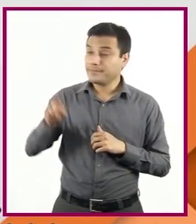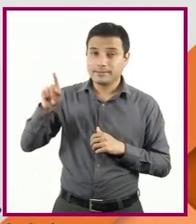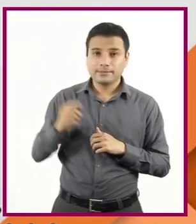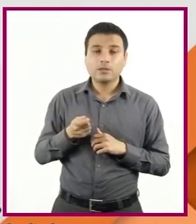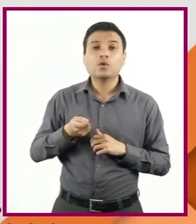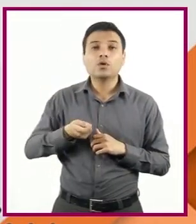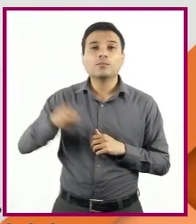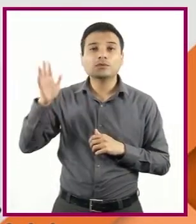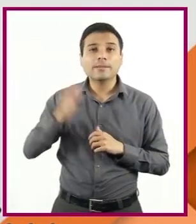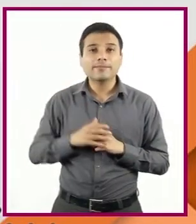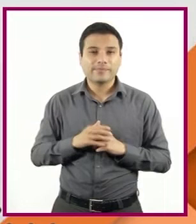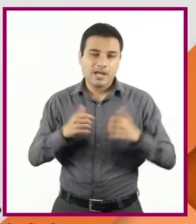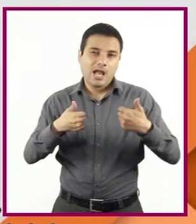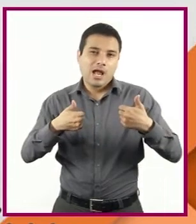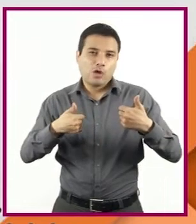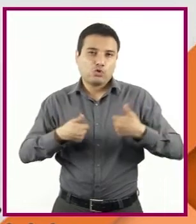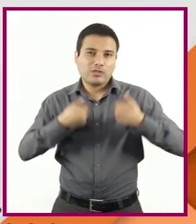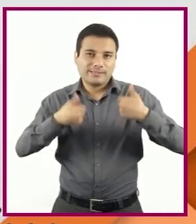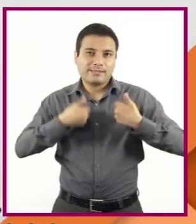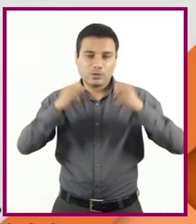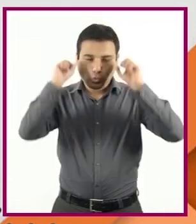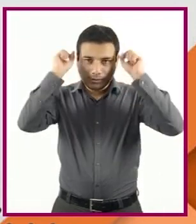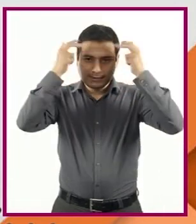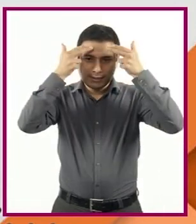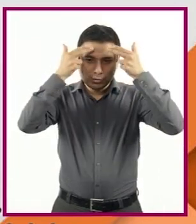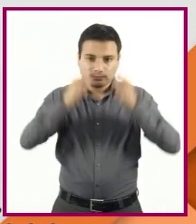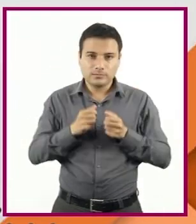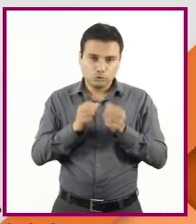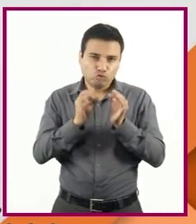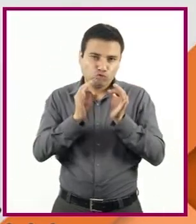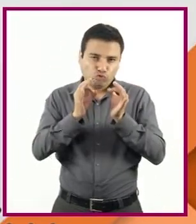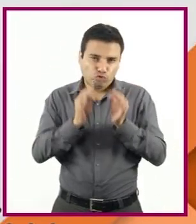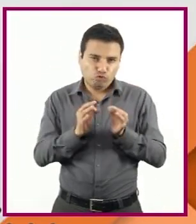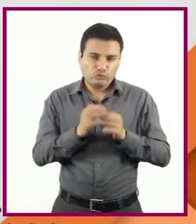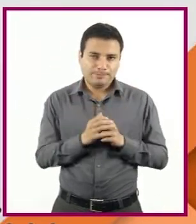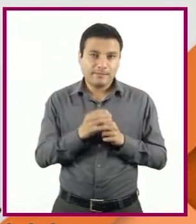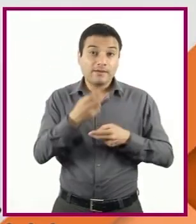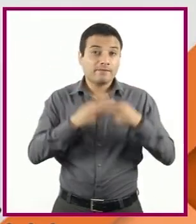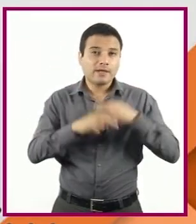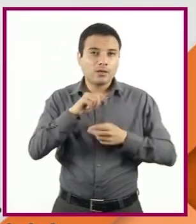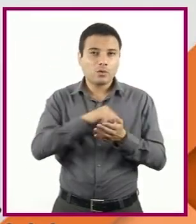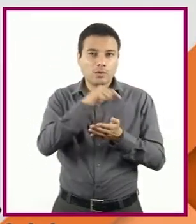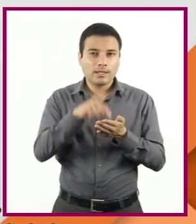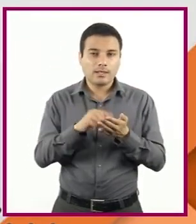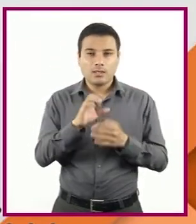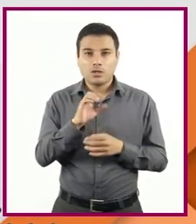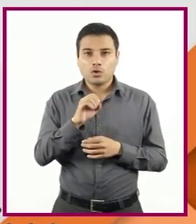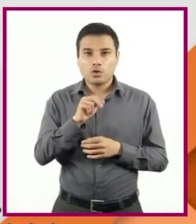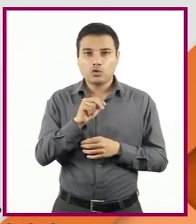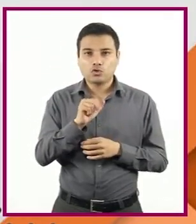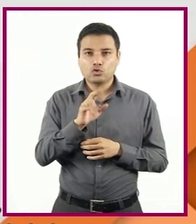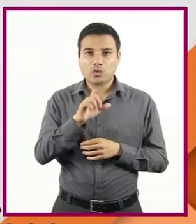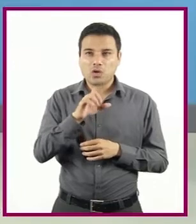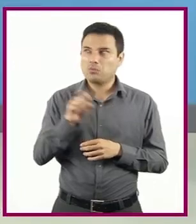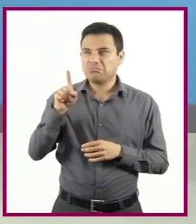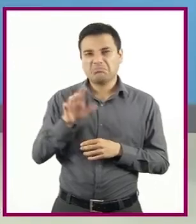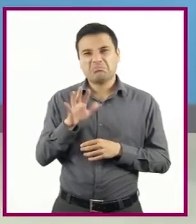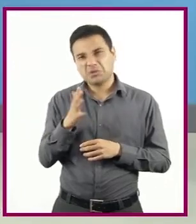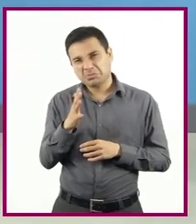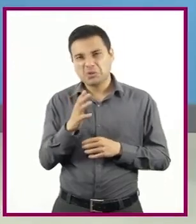nombrada adolescente huasteca, procedente de la zona El Consuelo. Mide poco menos de 1,5